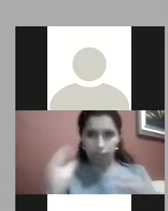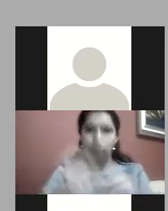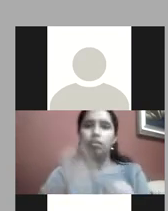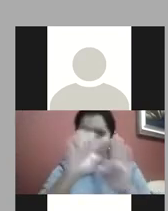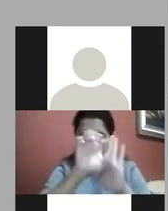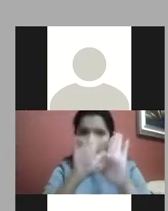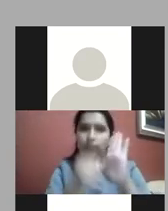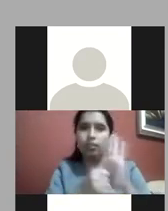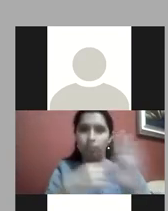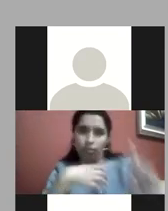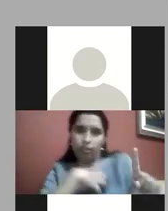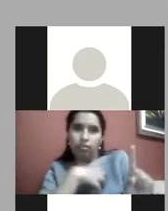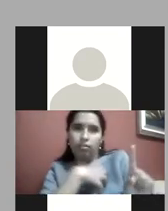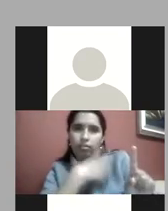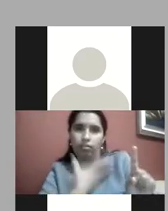dice. Sí.